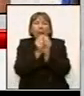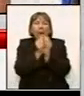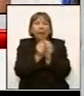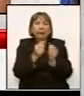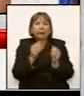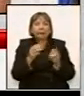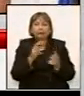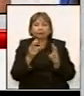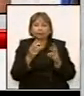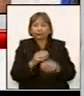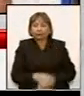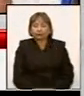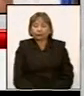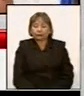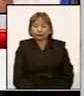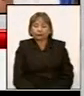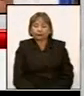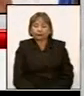solamente